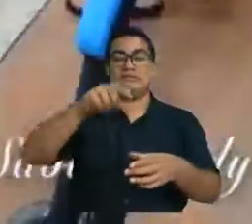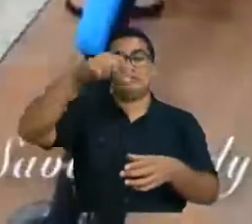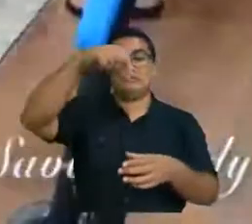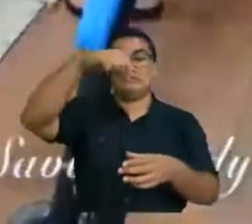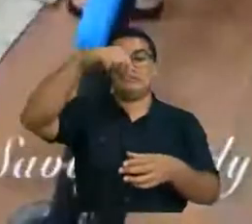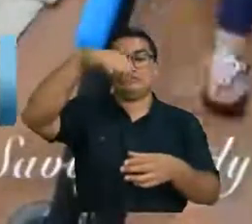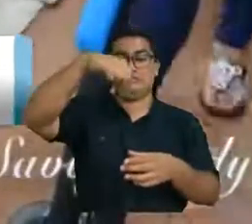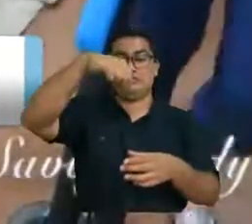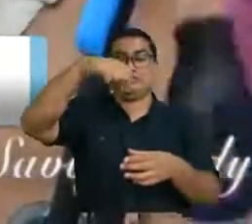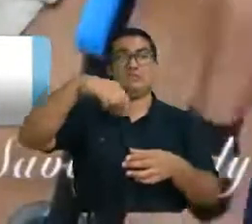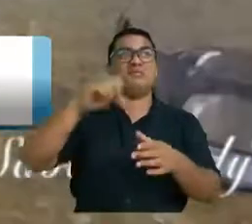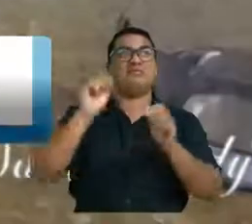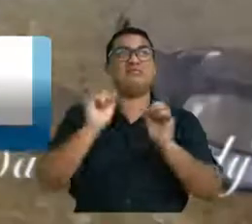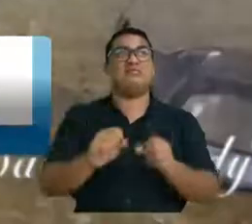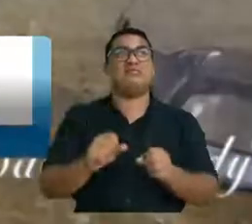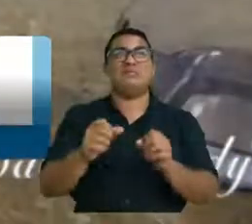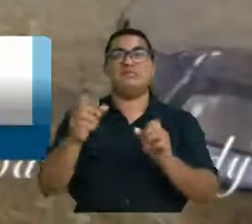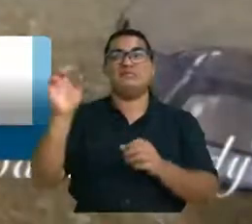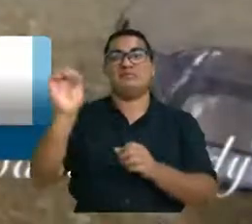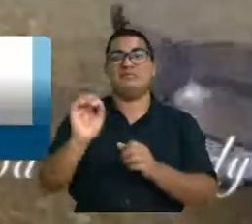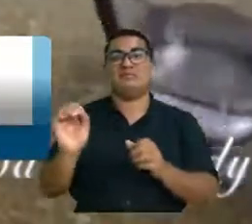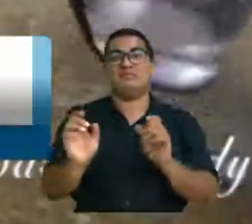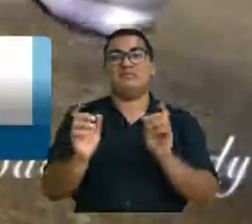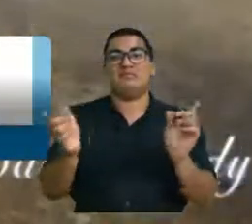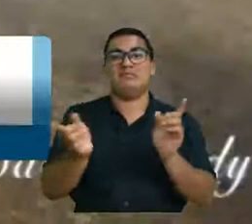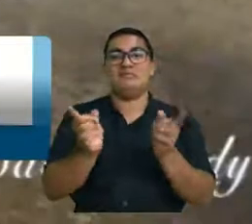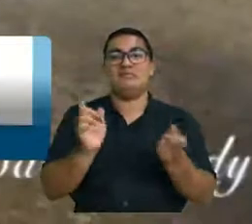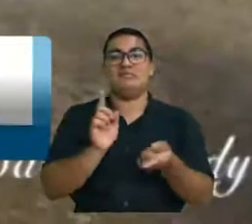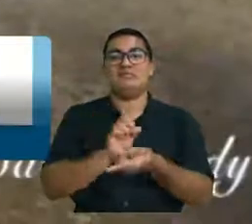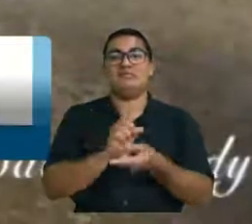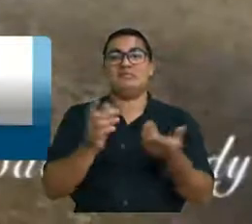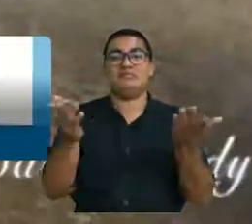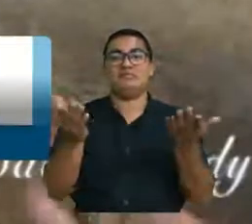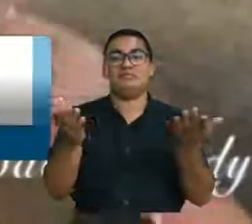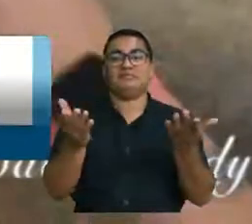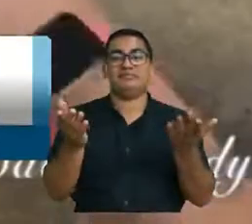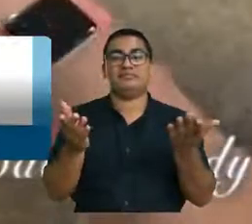gotero. Ya, y ahí cambia el porcentaje de este